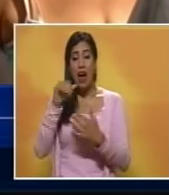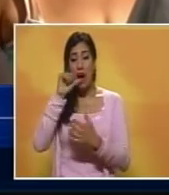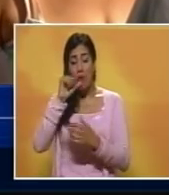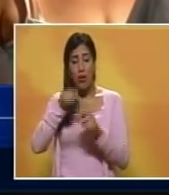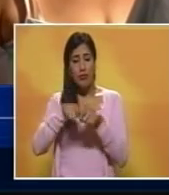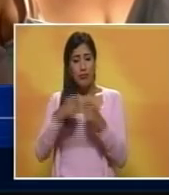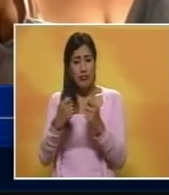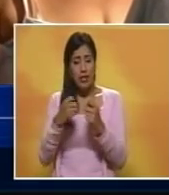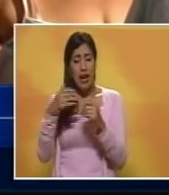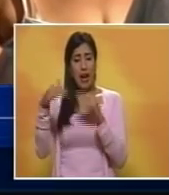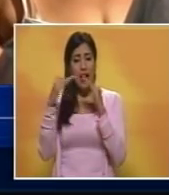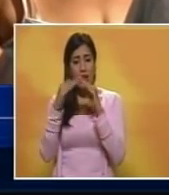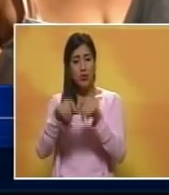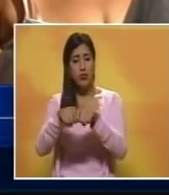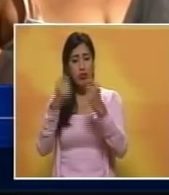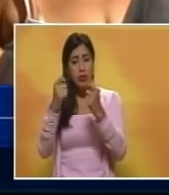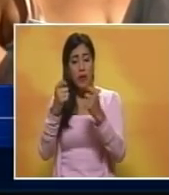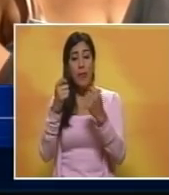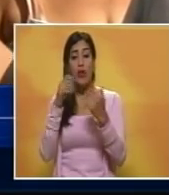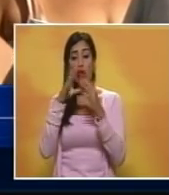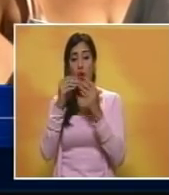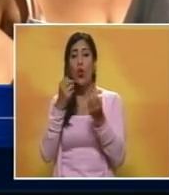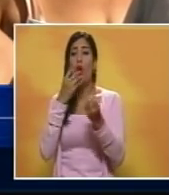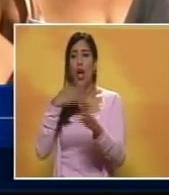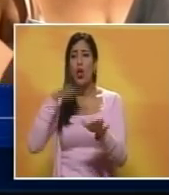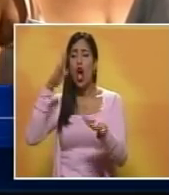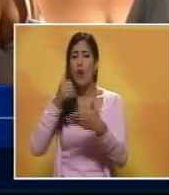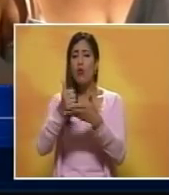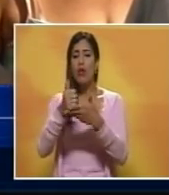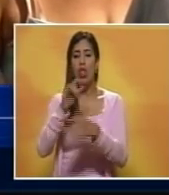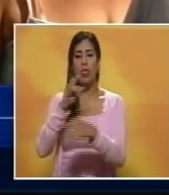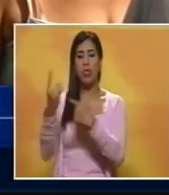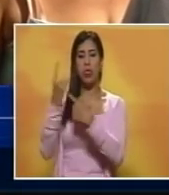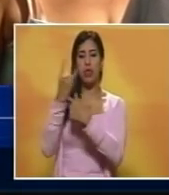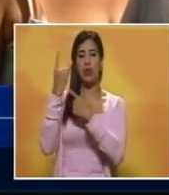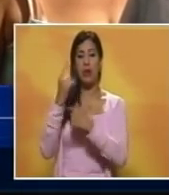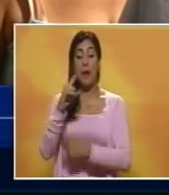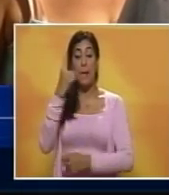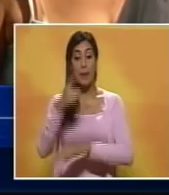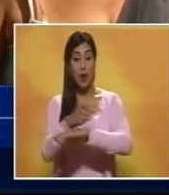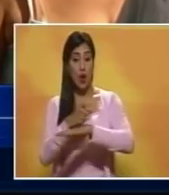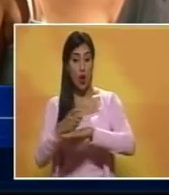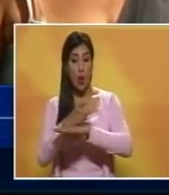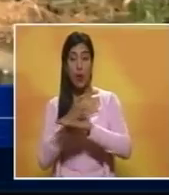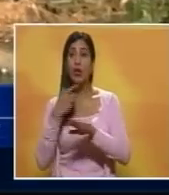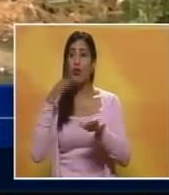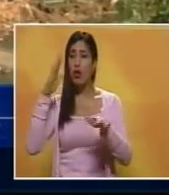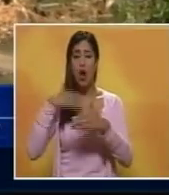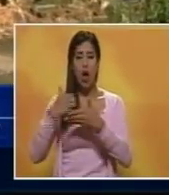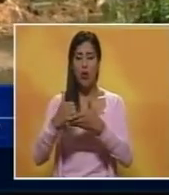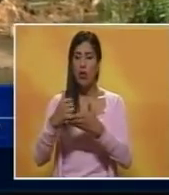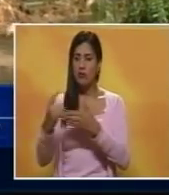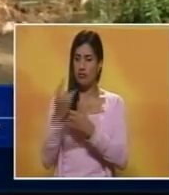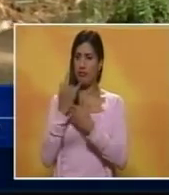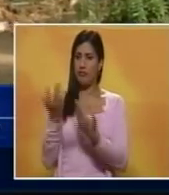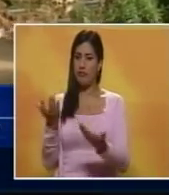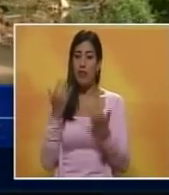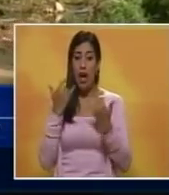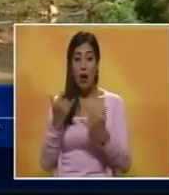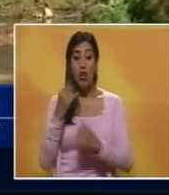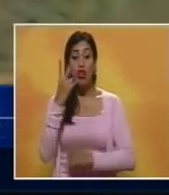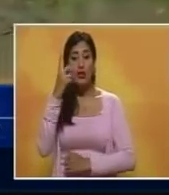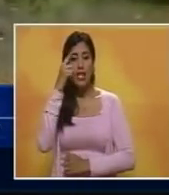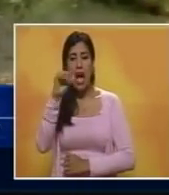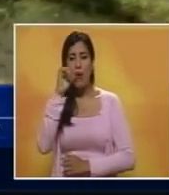tenemos destruidas. Todos vienen y ofrecen y ninguno cumple, empezando por nuestro gobernador. Denunciaron que duran hasta